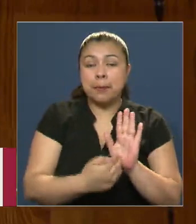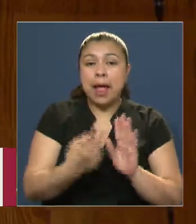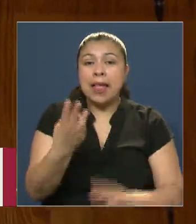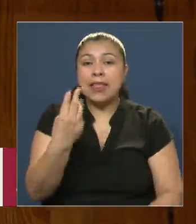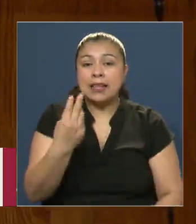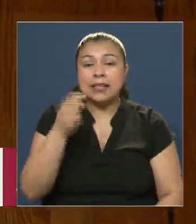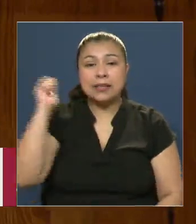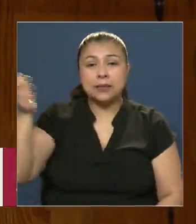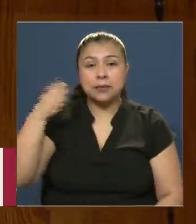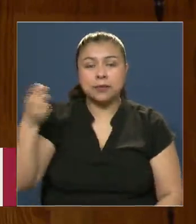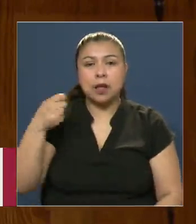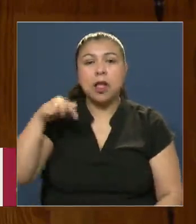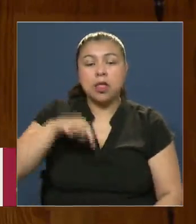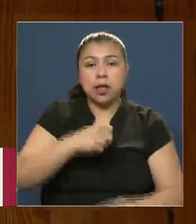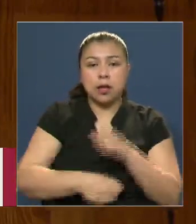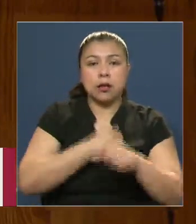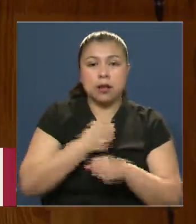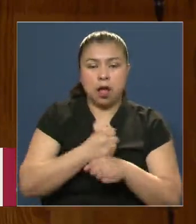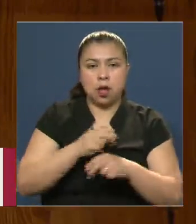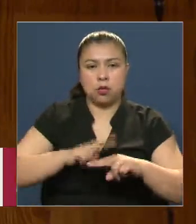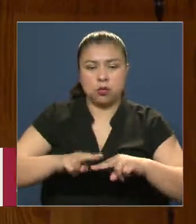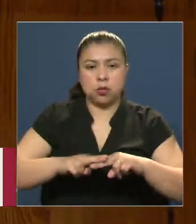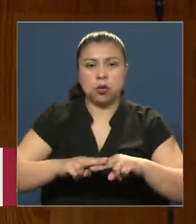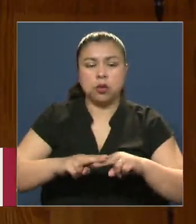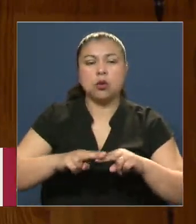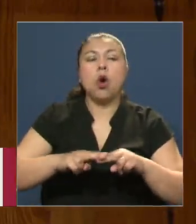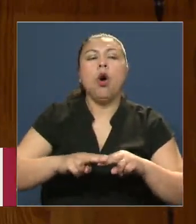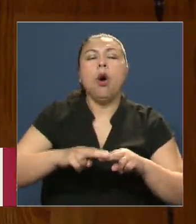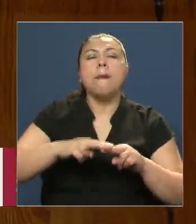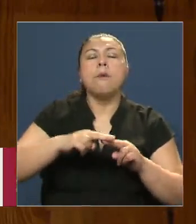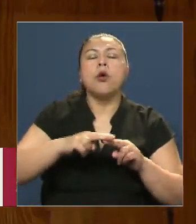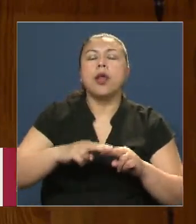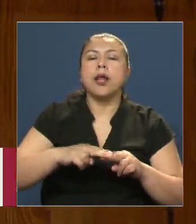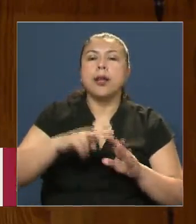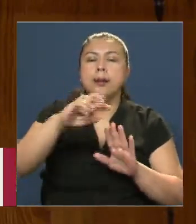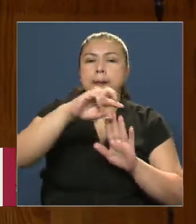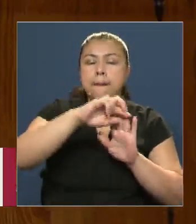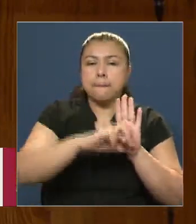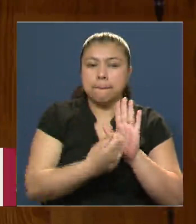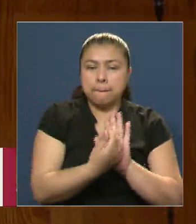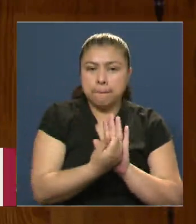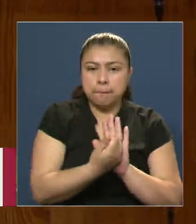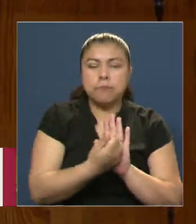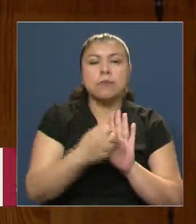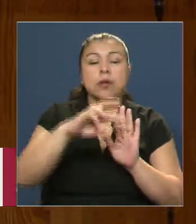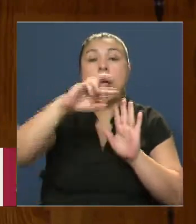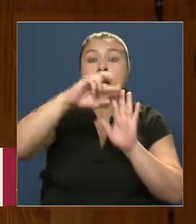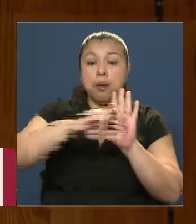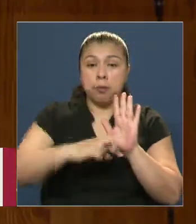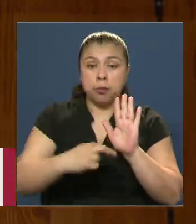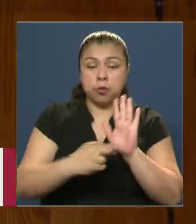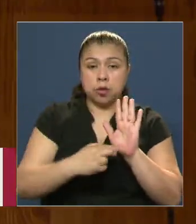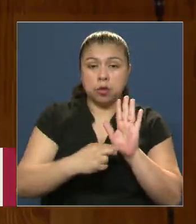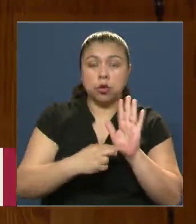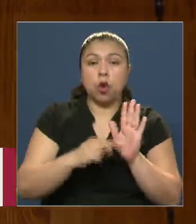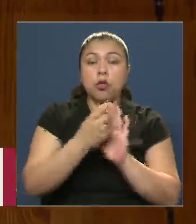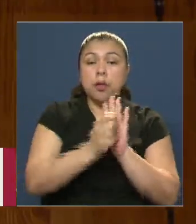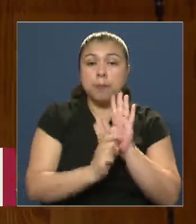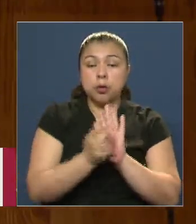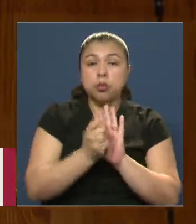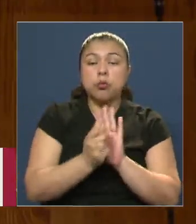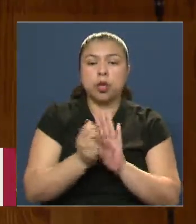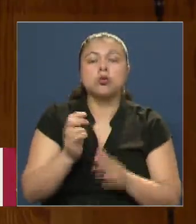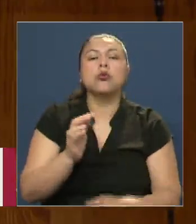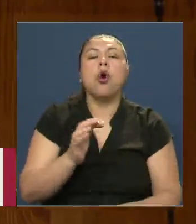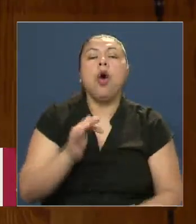de septiembre del año en curso, emitido por el director de presupuestos. Efectos del proyecto de acuerdo sobre el presupuesto fiscal. Por